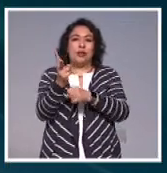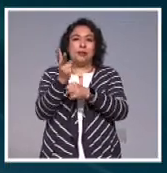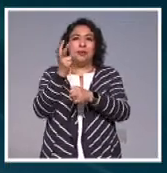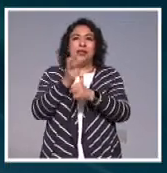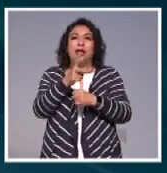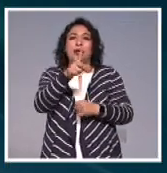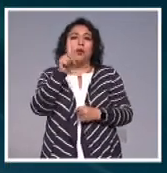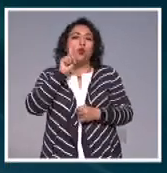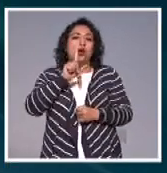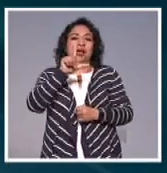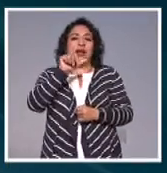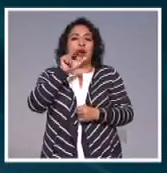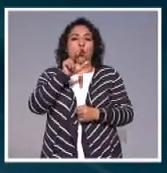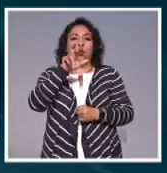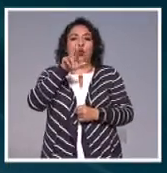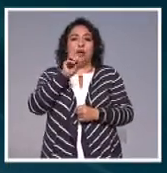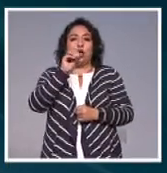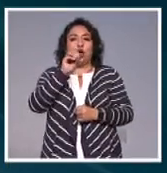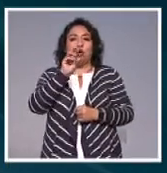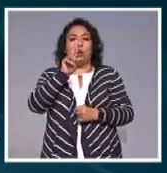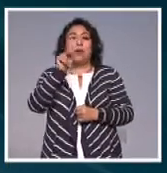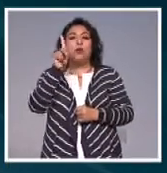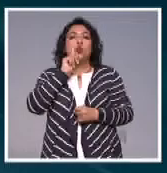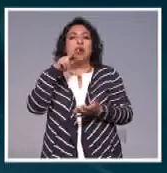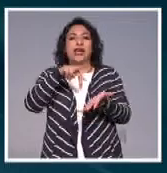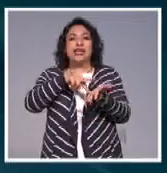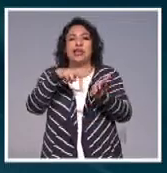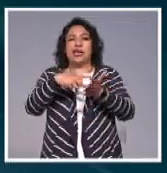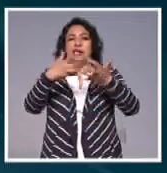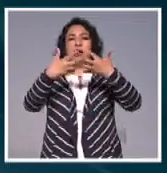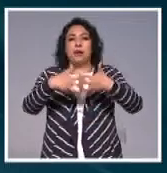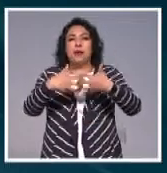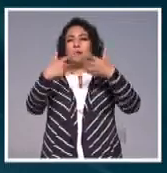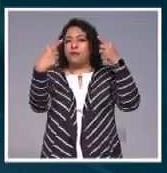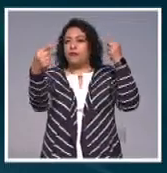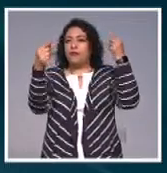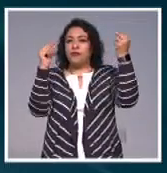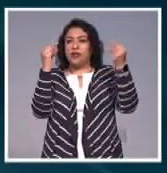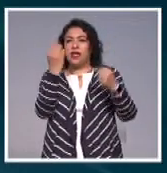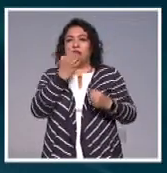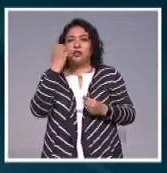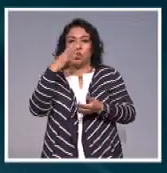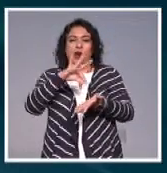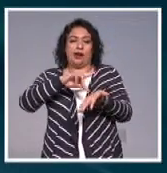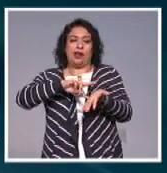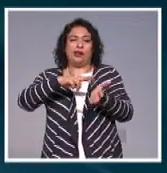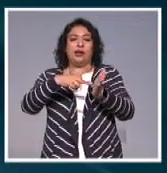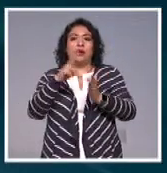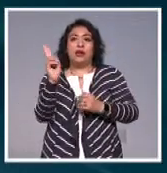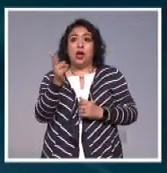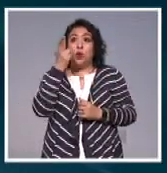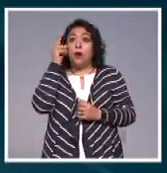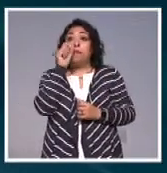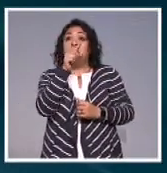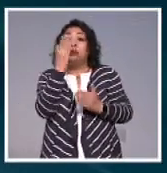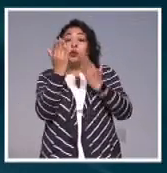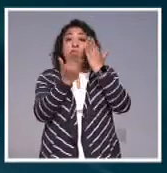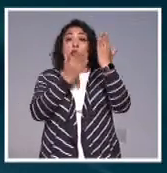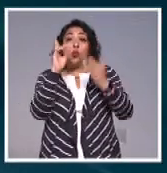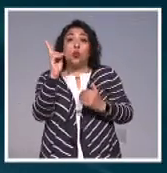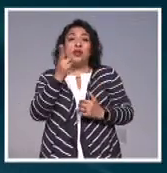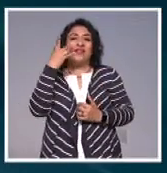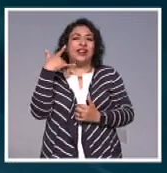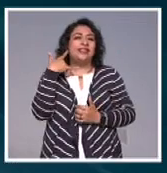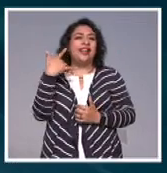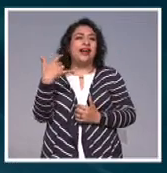se trata de Laura Oropesa. Ella es ingeniera mecánica egresada de la Facultad de Ingeniería de la UNAM y además estudió en la Universidad